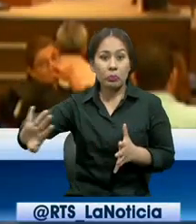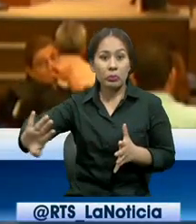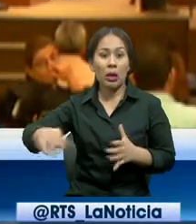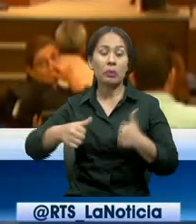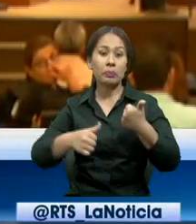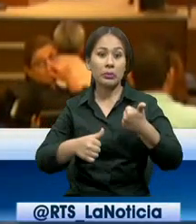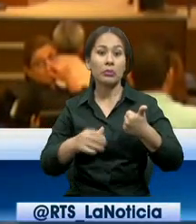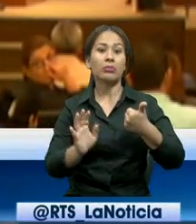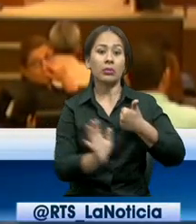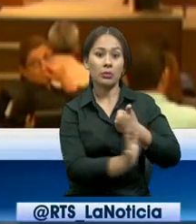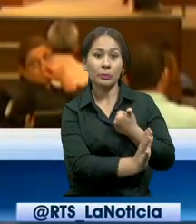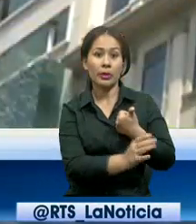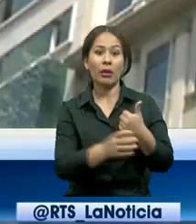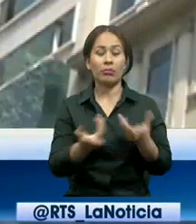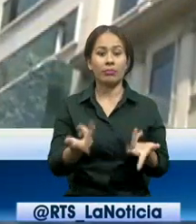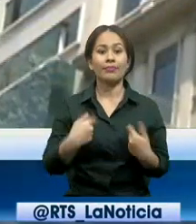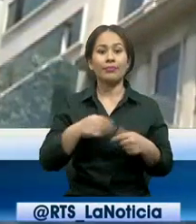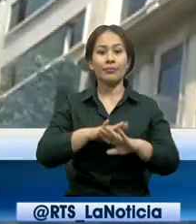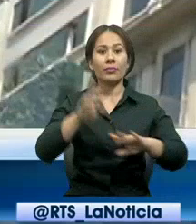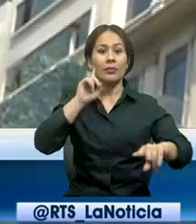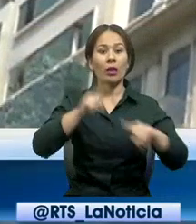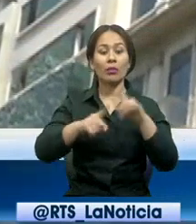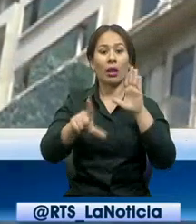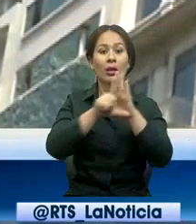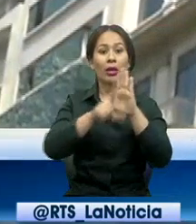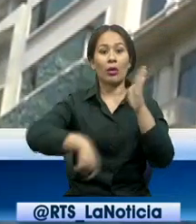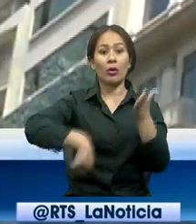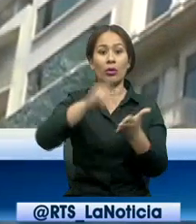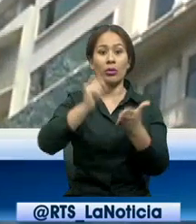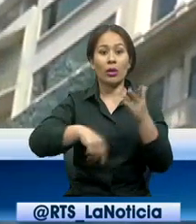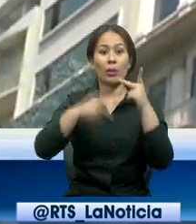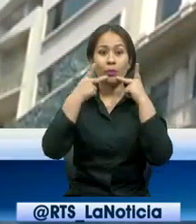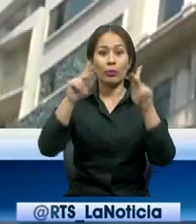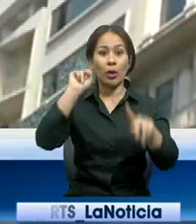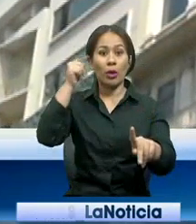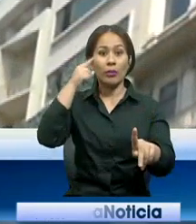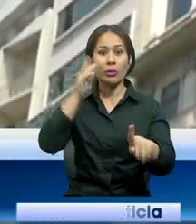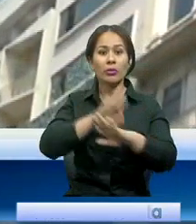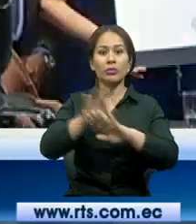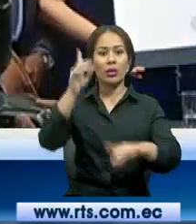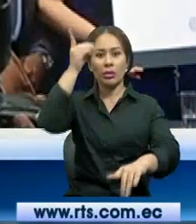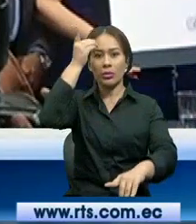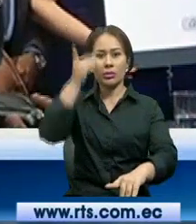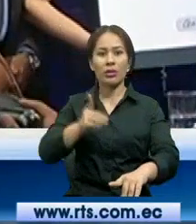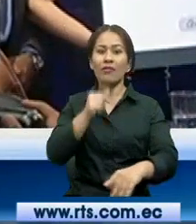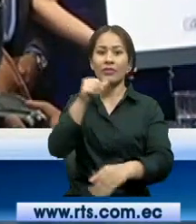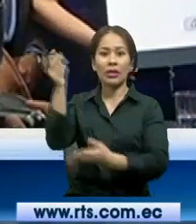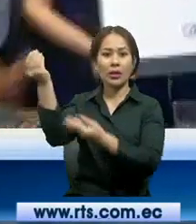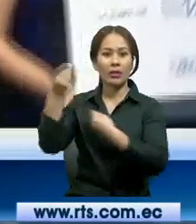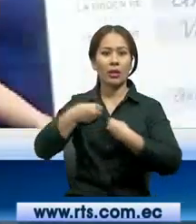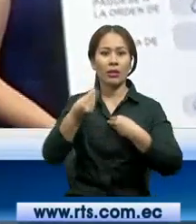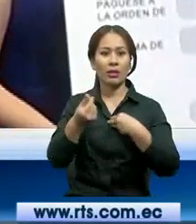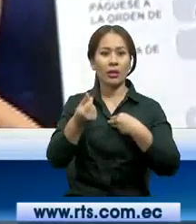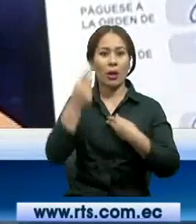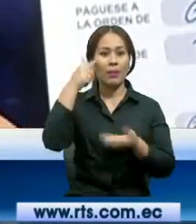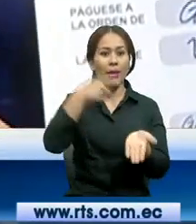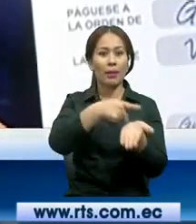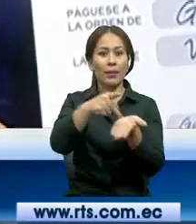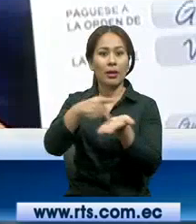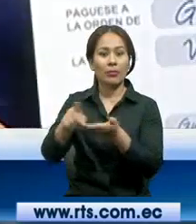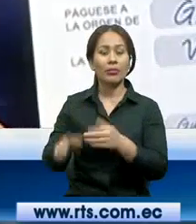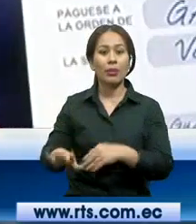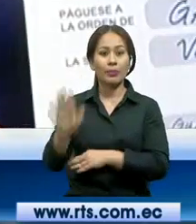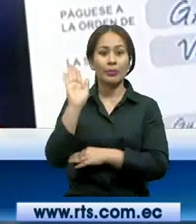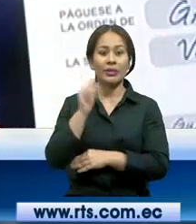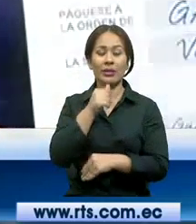mediante régimen especial contemplado en la Ley de Contratación Pública. Falta el desembolso del gobierno nacional, que asumió un crédito